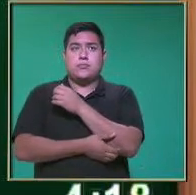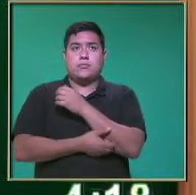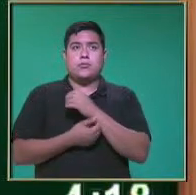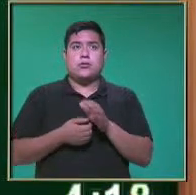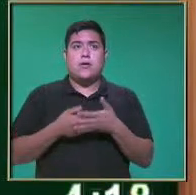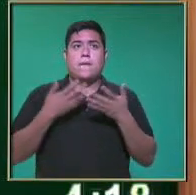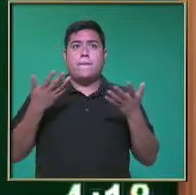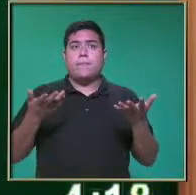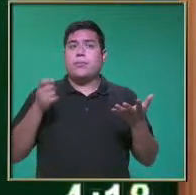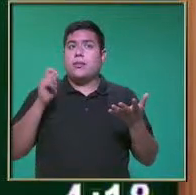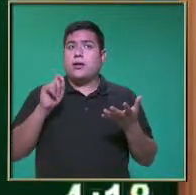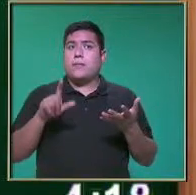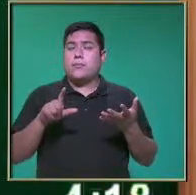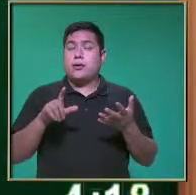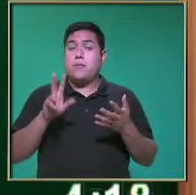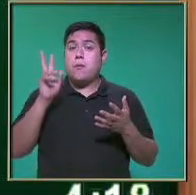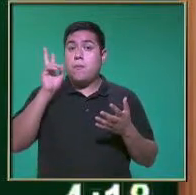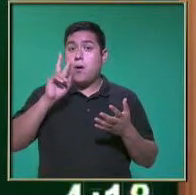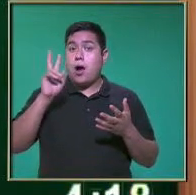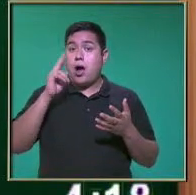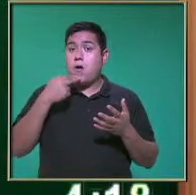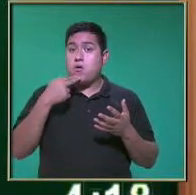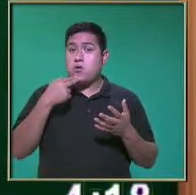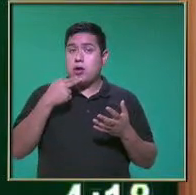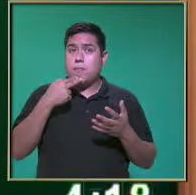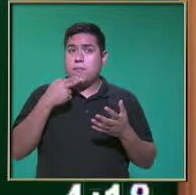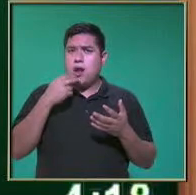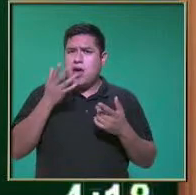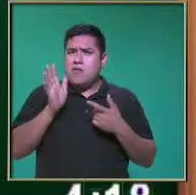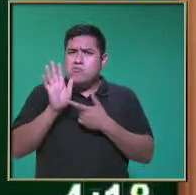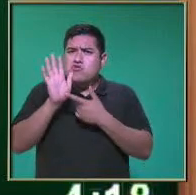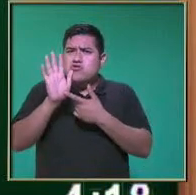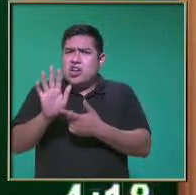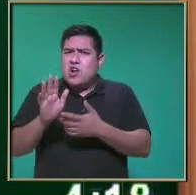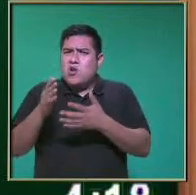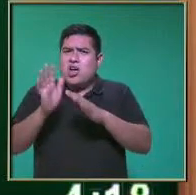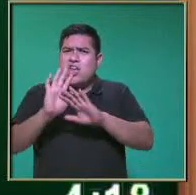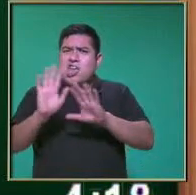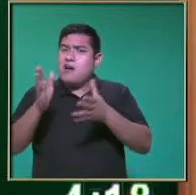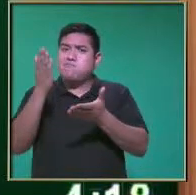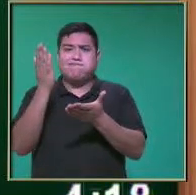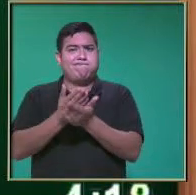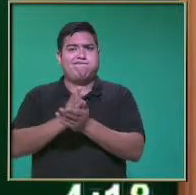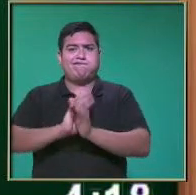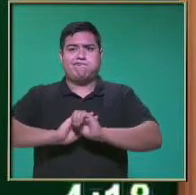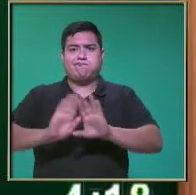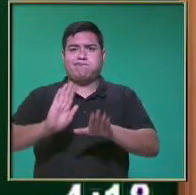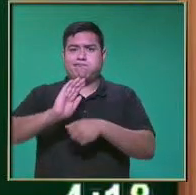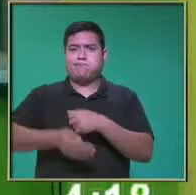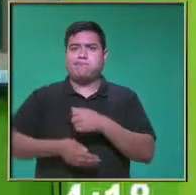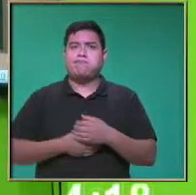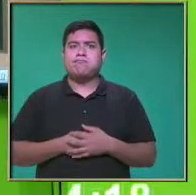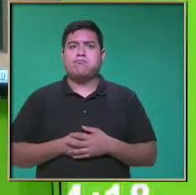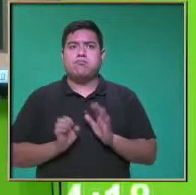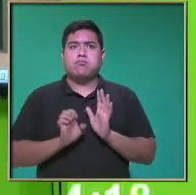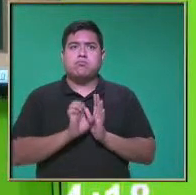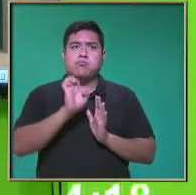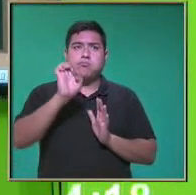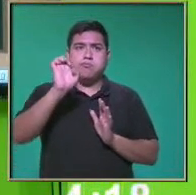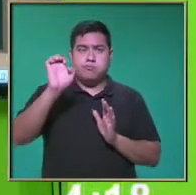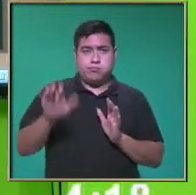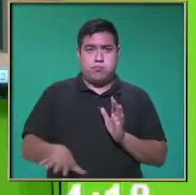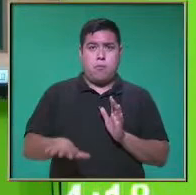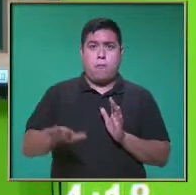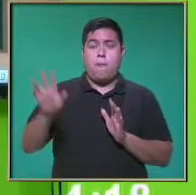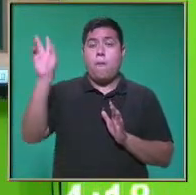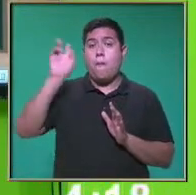was interrupted. Vamos a utilizarlo para mostrar cuál acción fue interrumpida. Por ejemplo, the girl asked